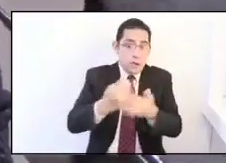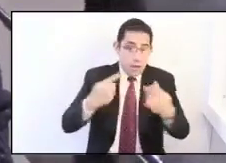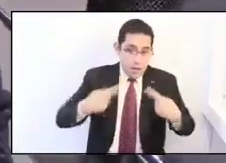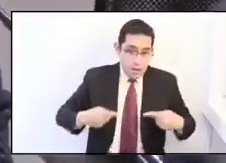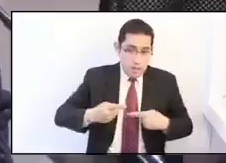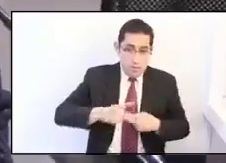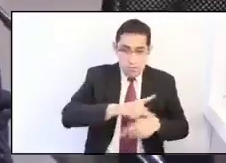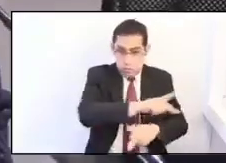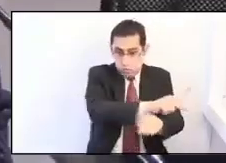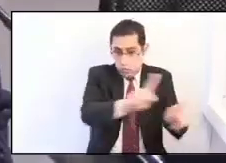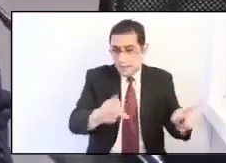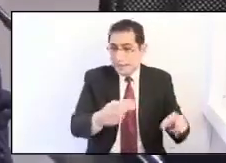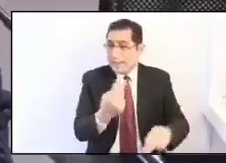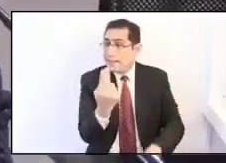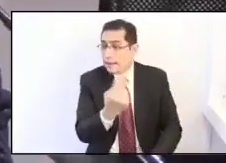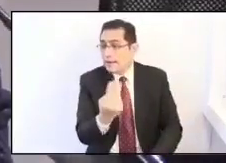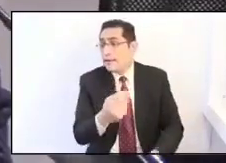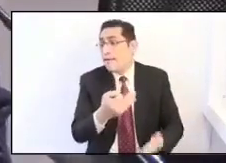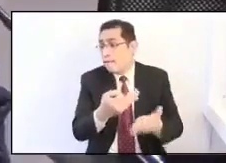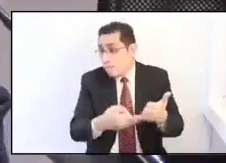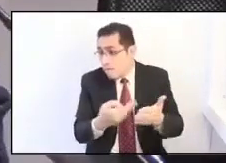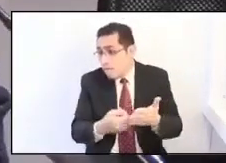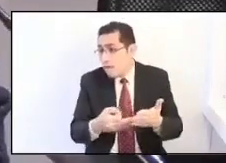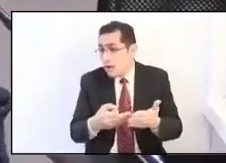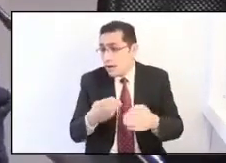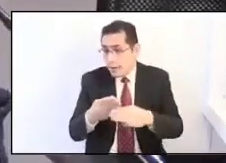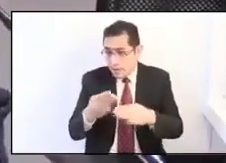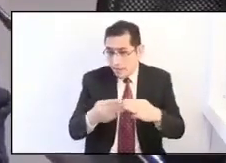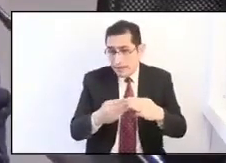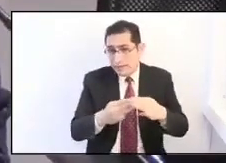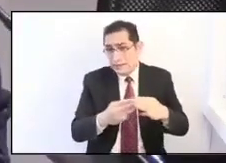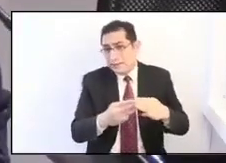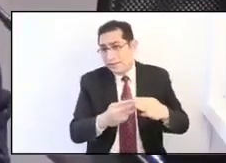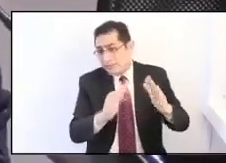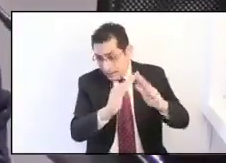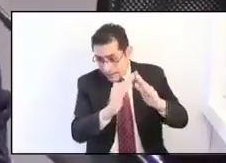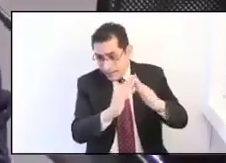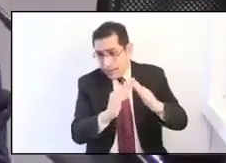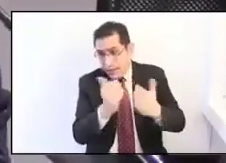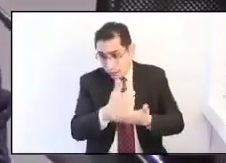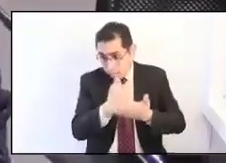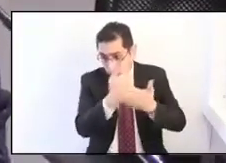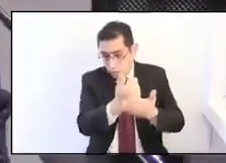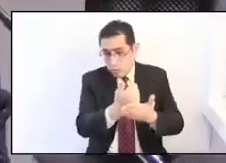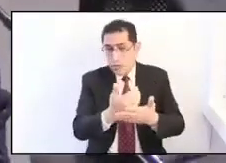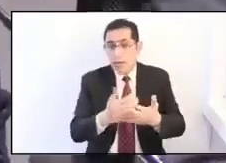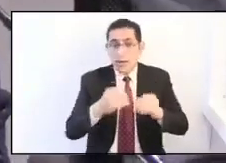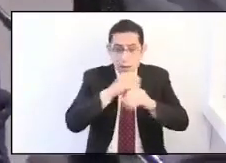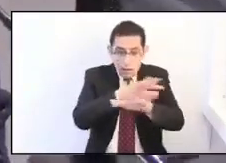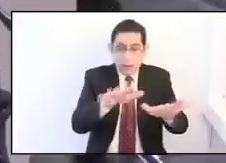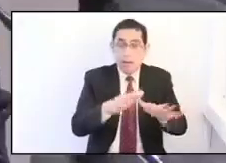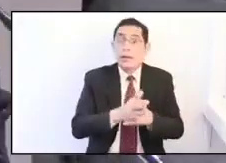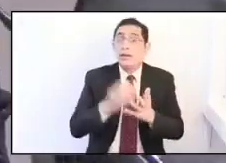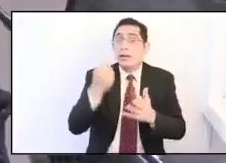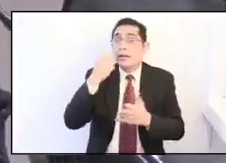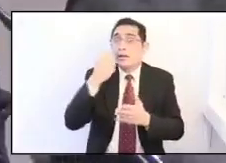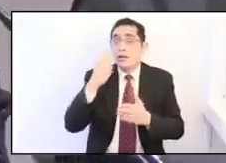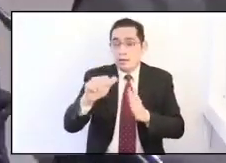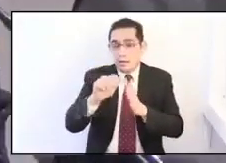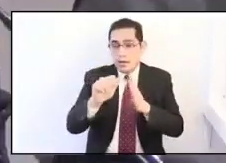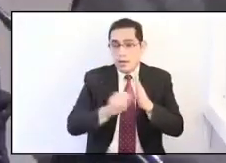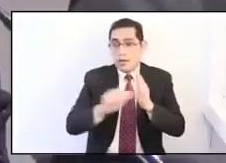las diversas necesidades que se tengan en materia de vivienda. 10. De conformidad con lo establecido por el